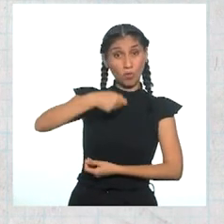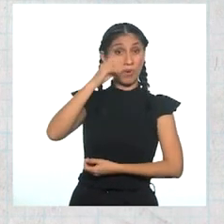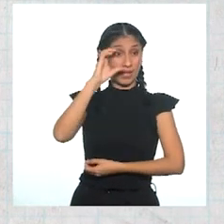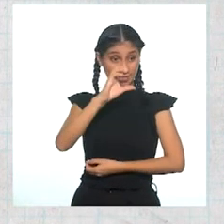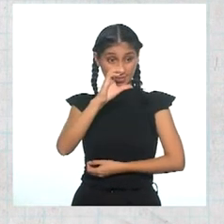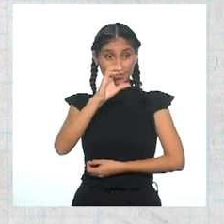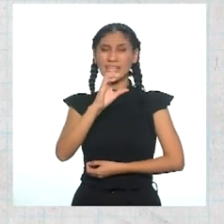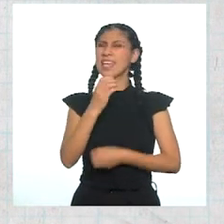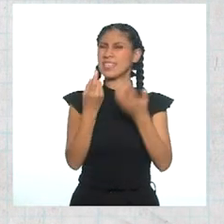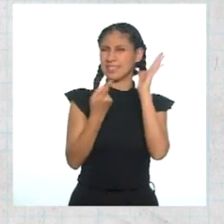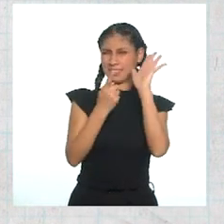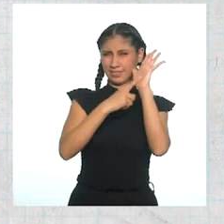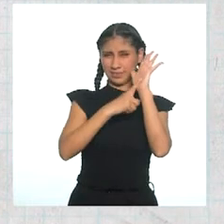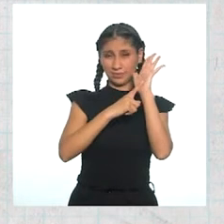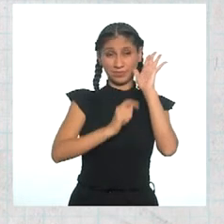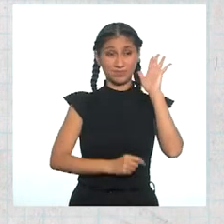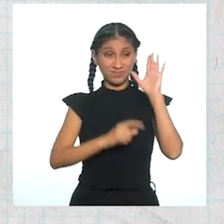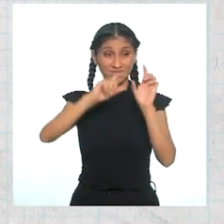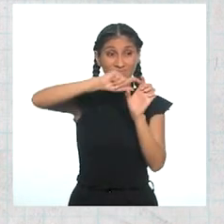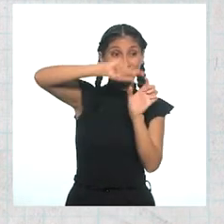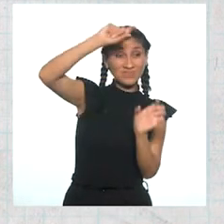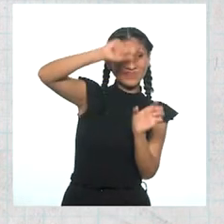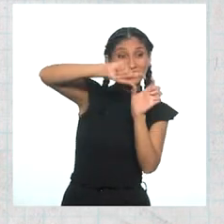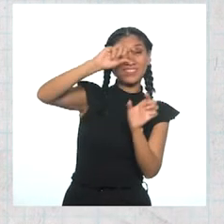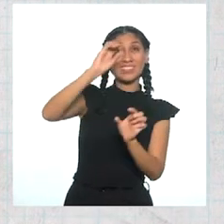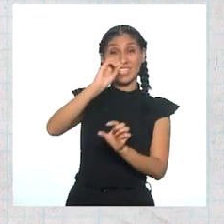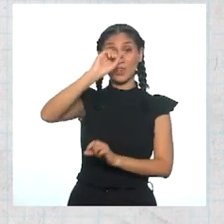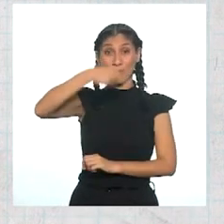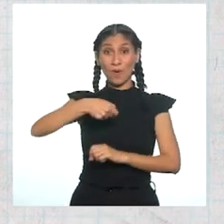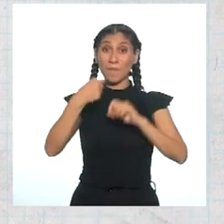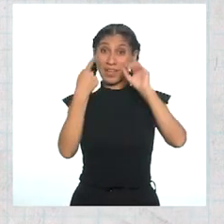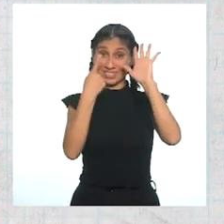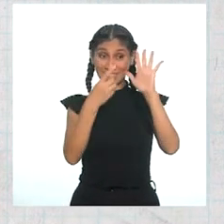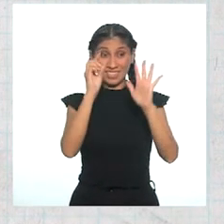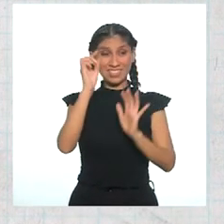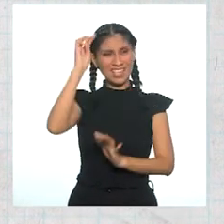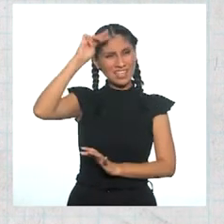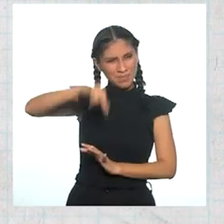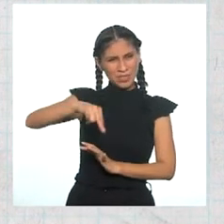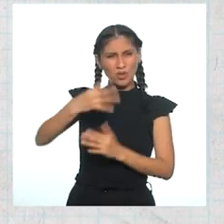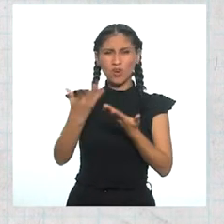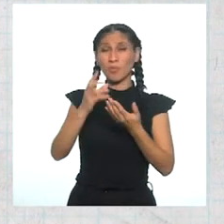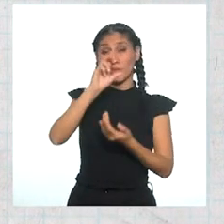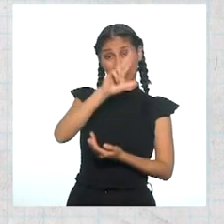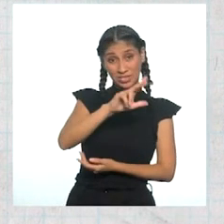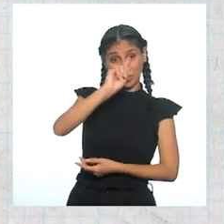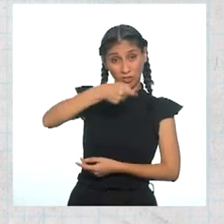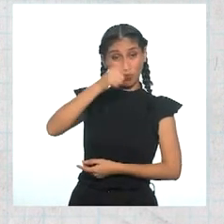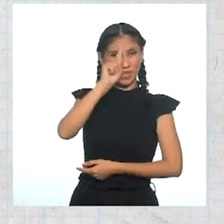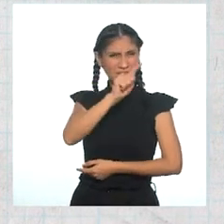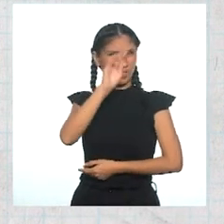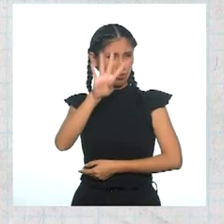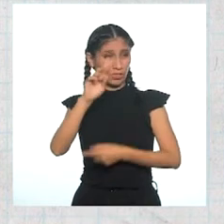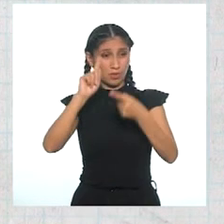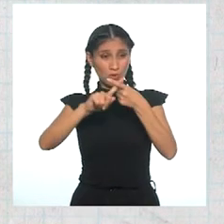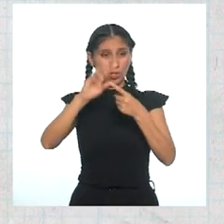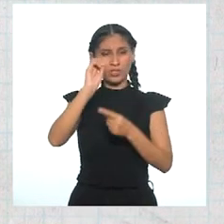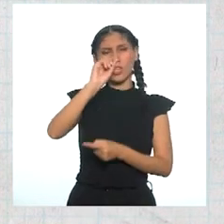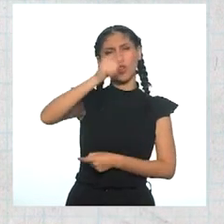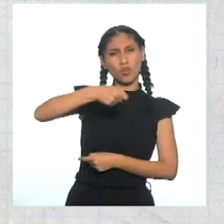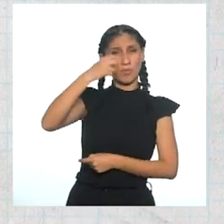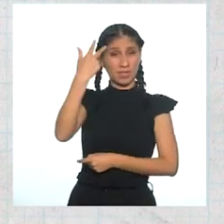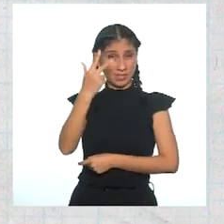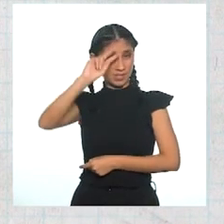y 1,1 decímetros respectivamente. De esta forma, el volumen del vaso es 3,14 por 0,3